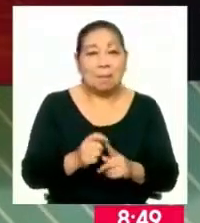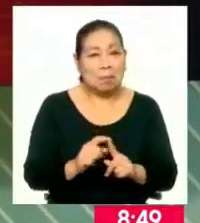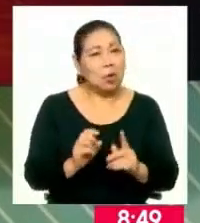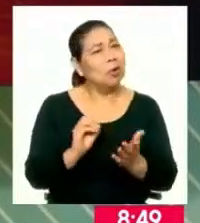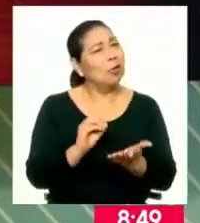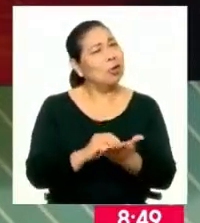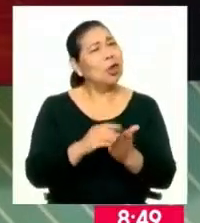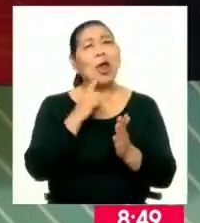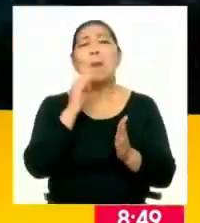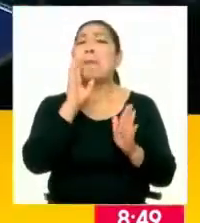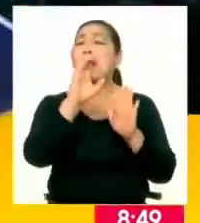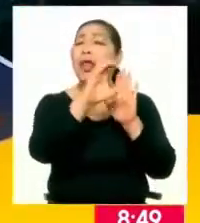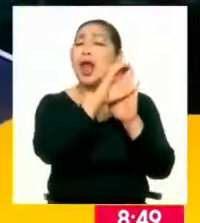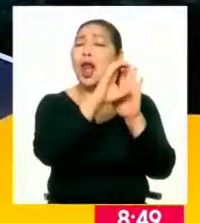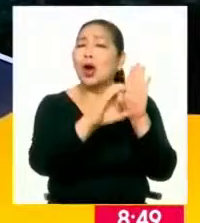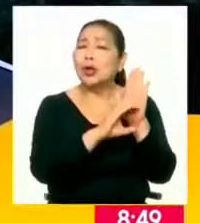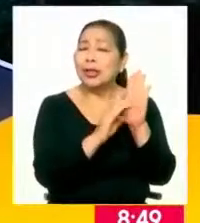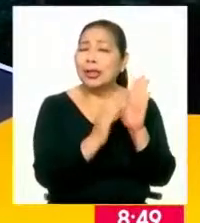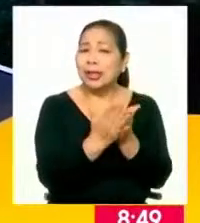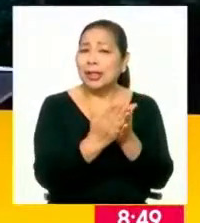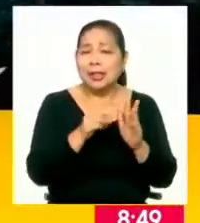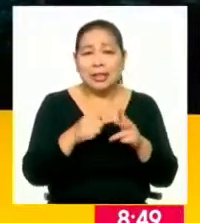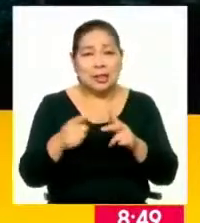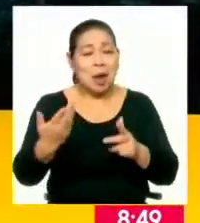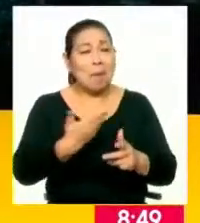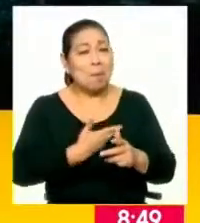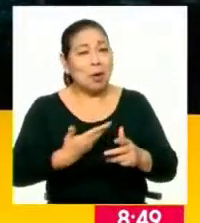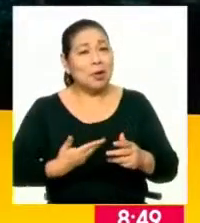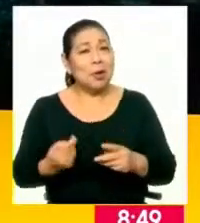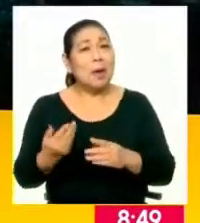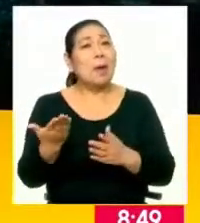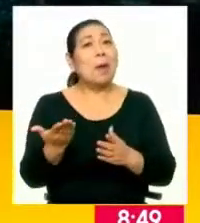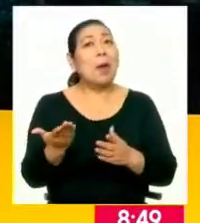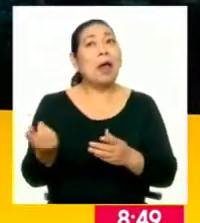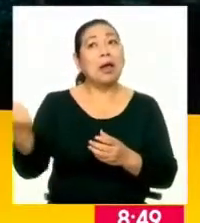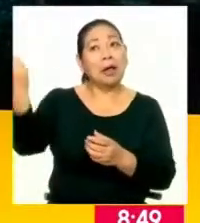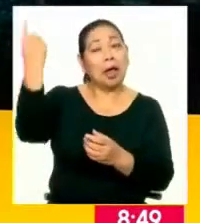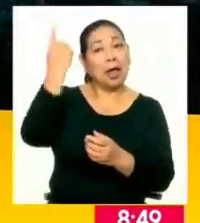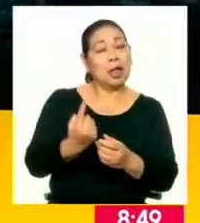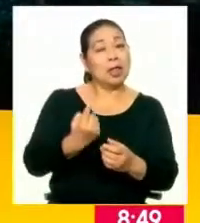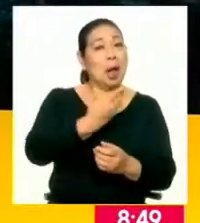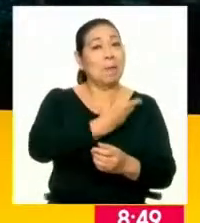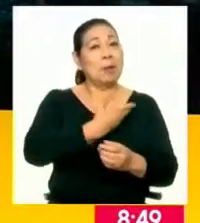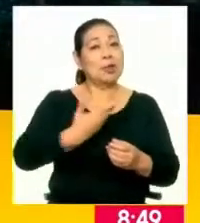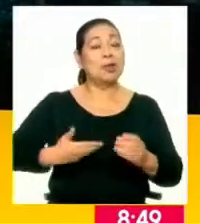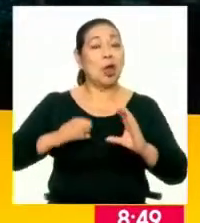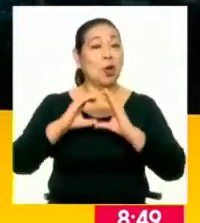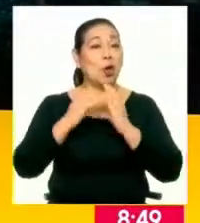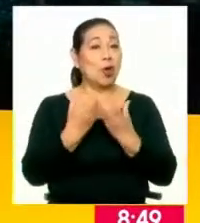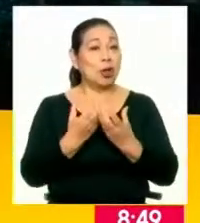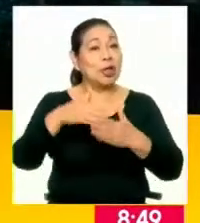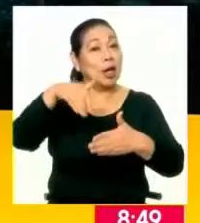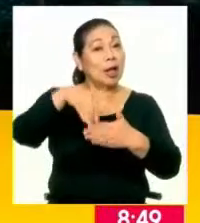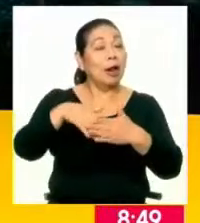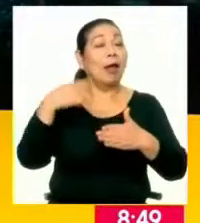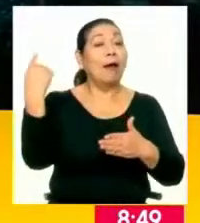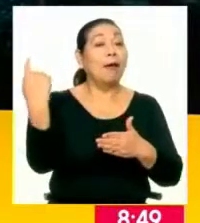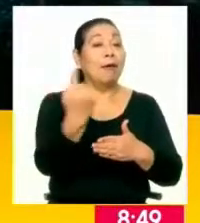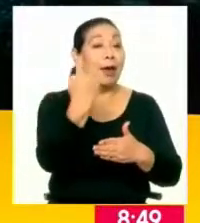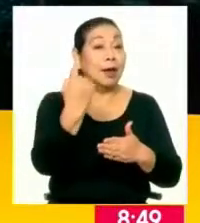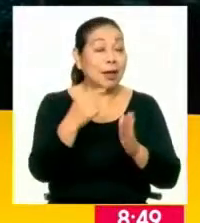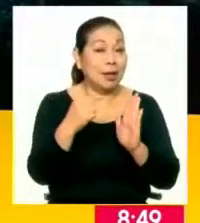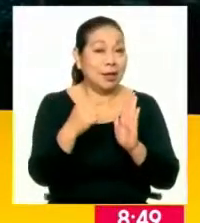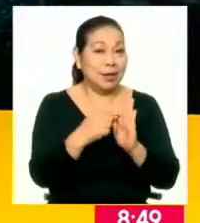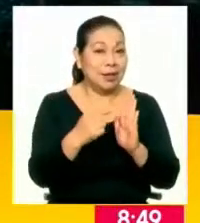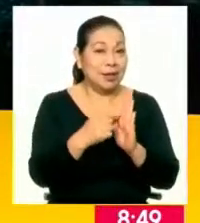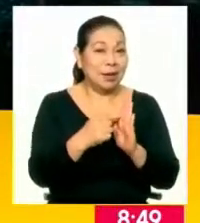sí es clarísimo en la Constitución, ante la salida del presidente, asume el presidente del Congreso y tiene la obligación de convocar a elecciones generales.